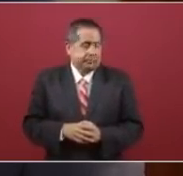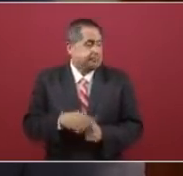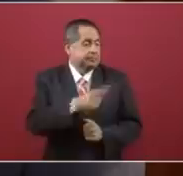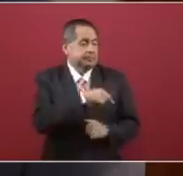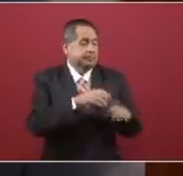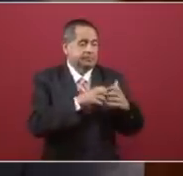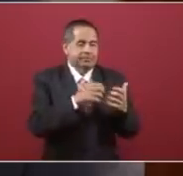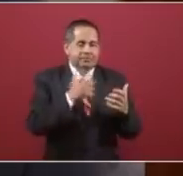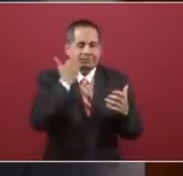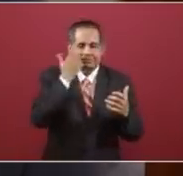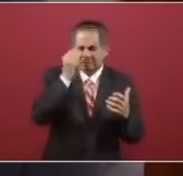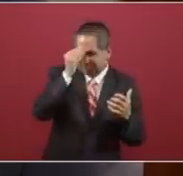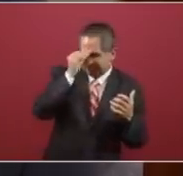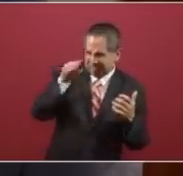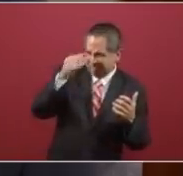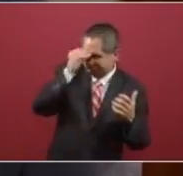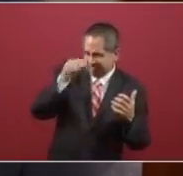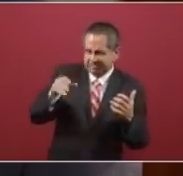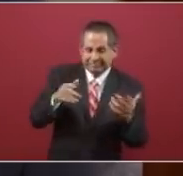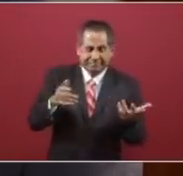actúan a la ligera.